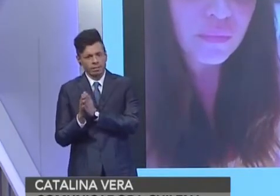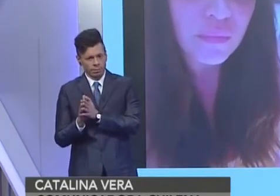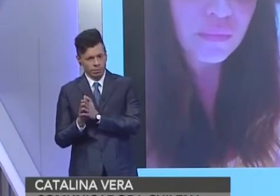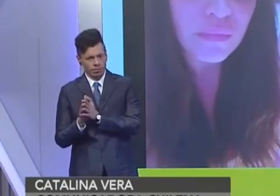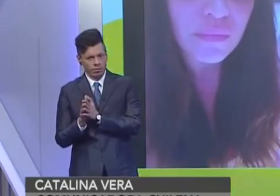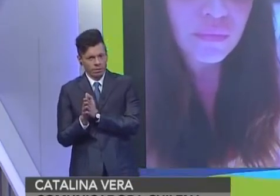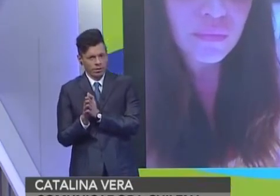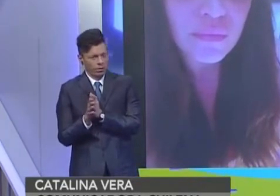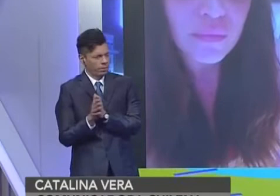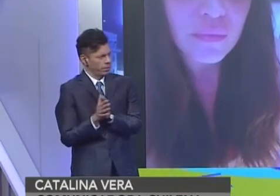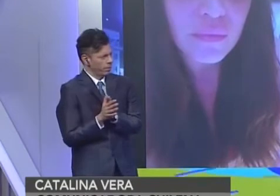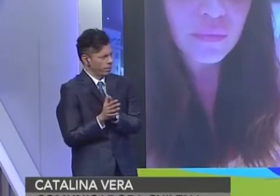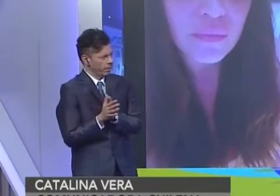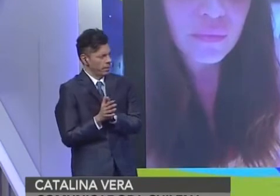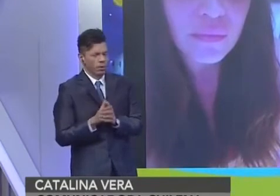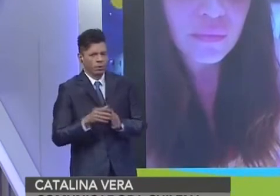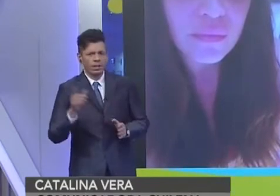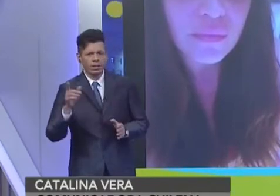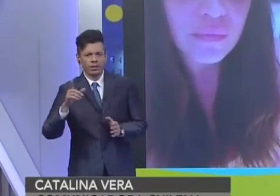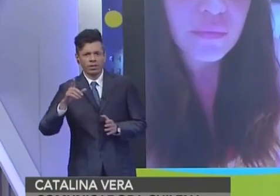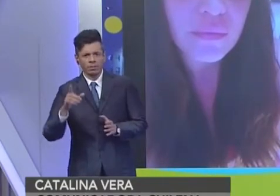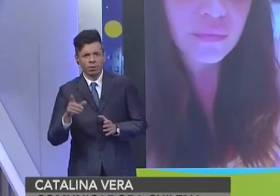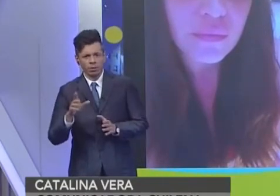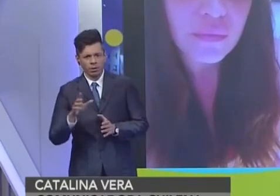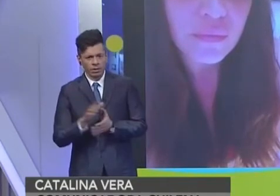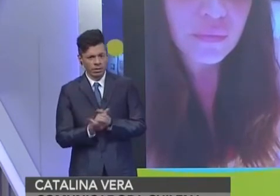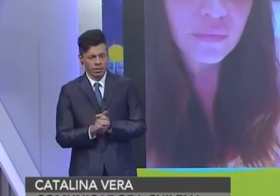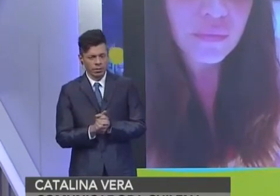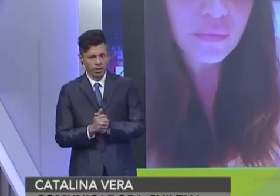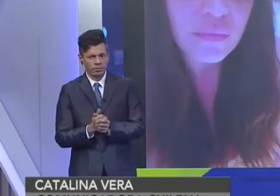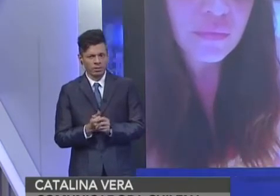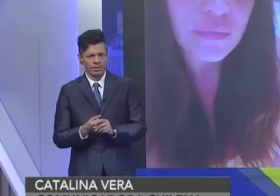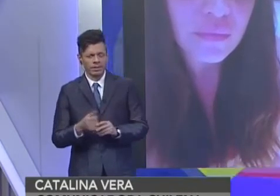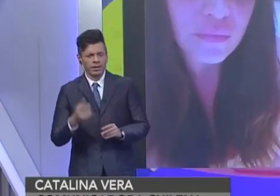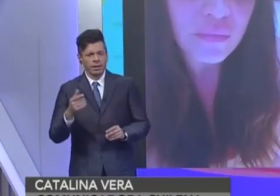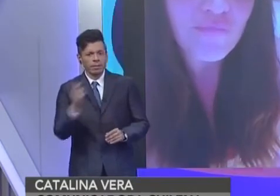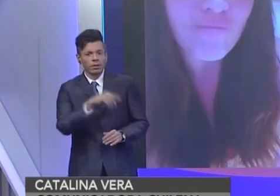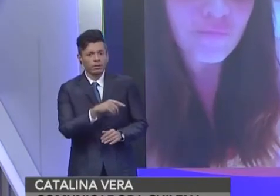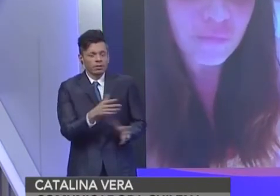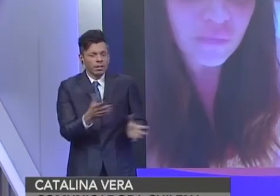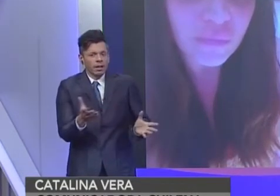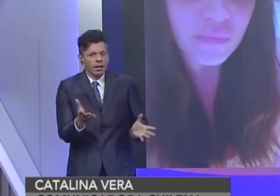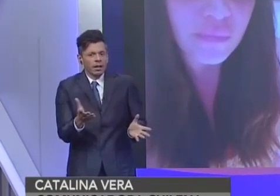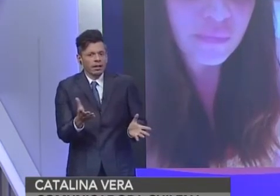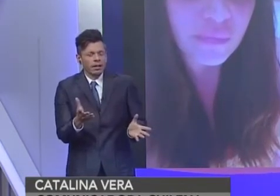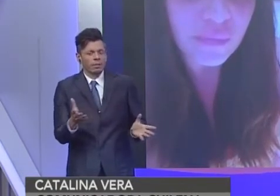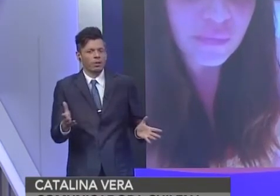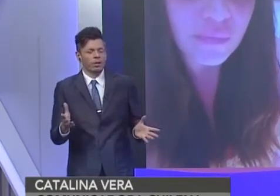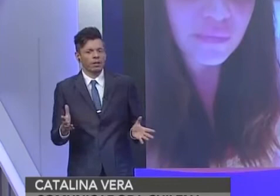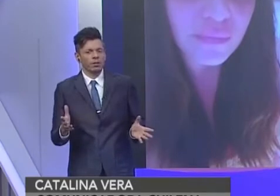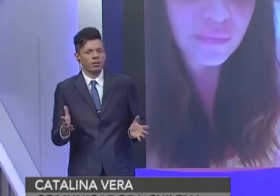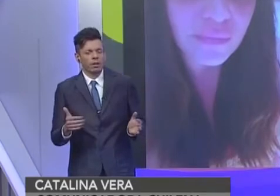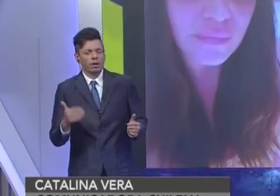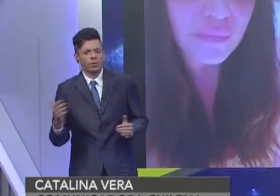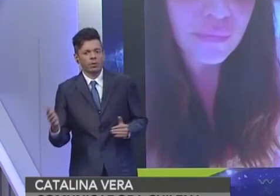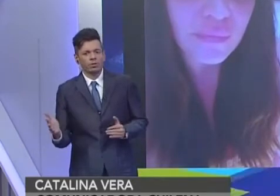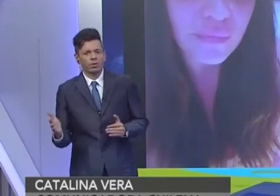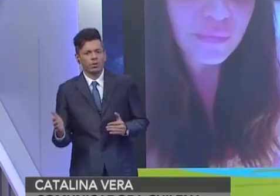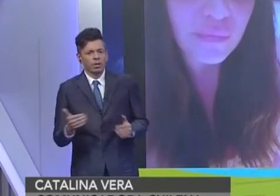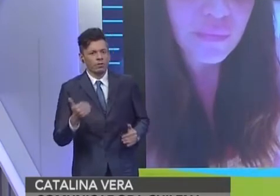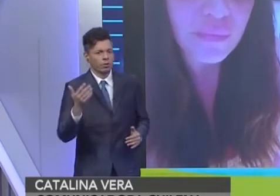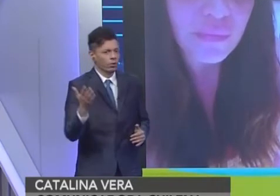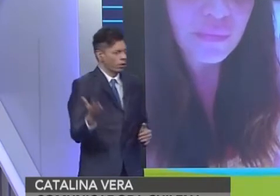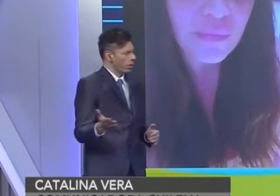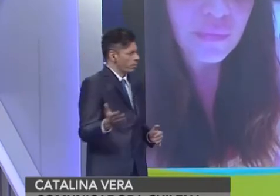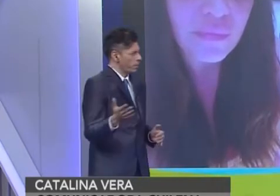eran ejemplo del manejo de la pandemia. Uruguay creo que está un poco mejor que Chile igual actualmente, pero Chile era el ejemplo de la región, la